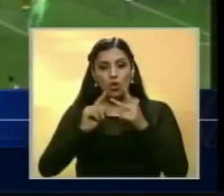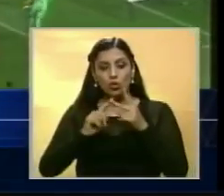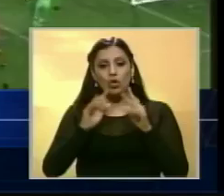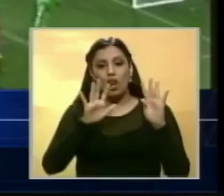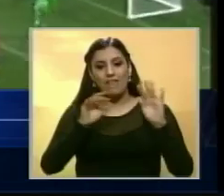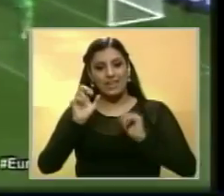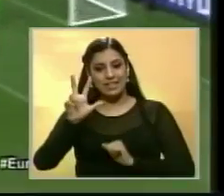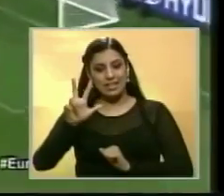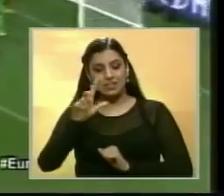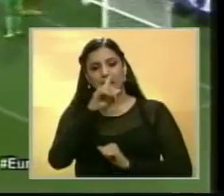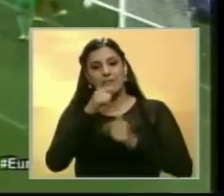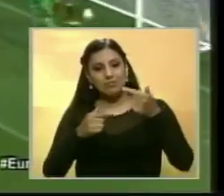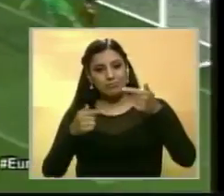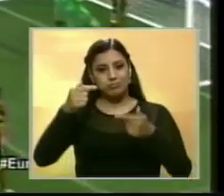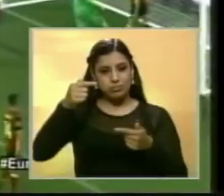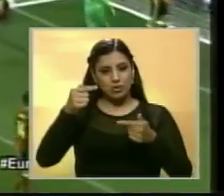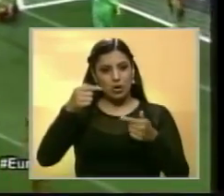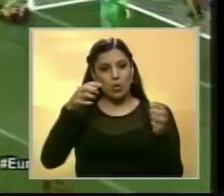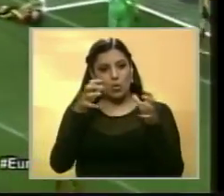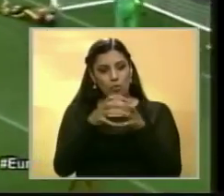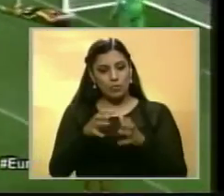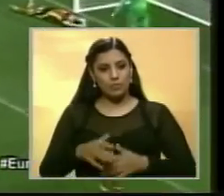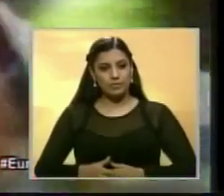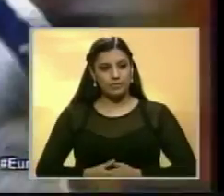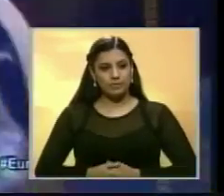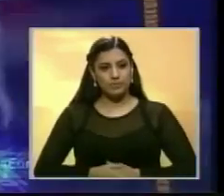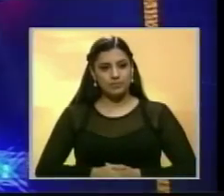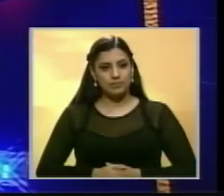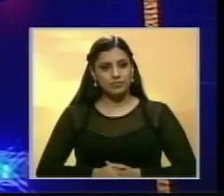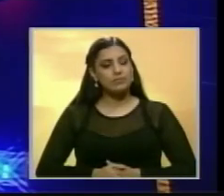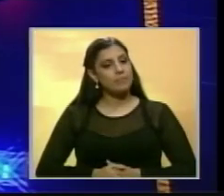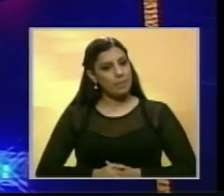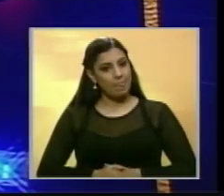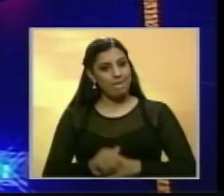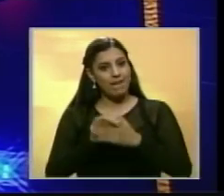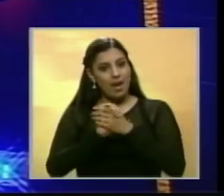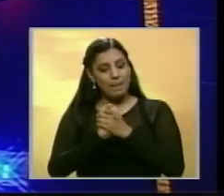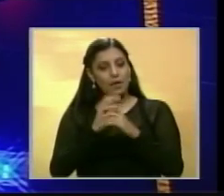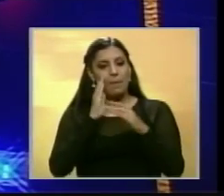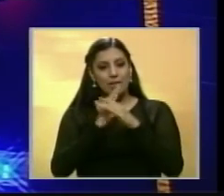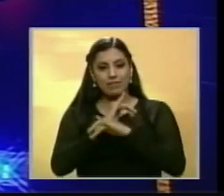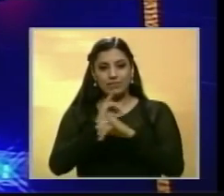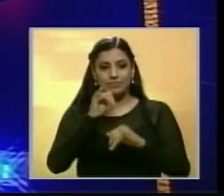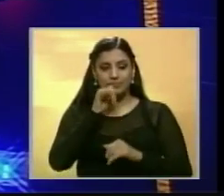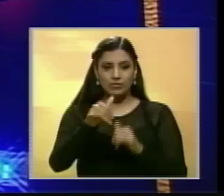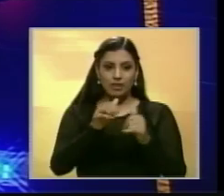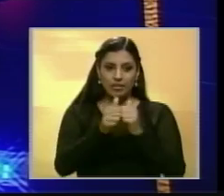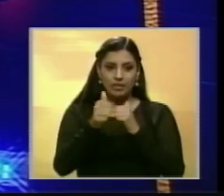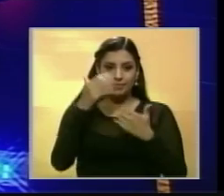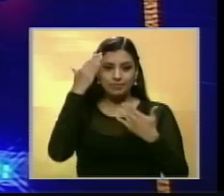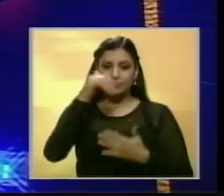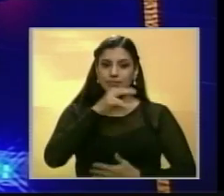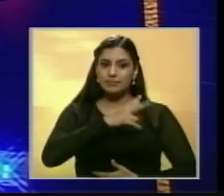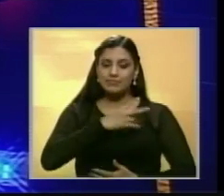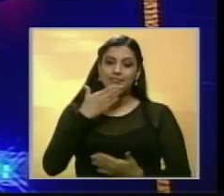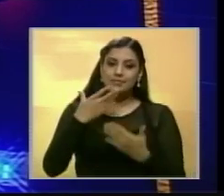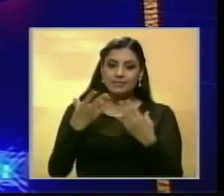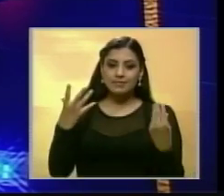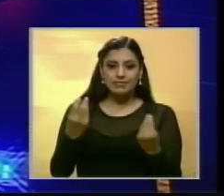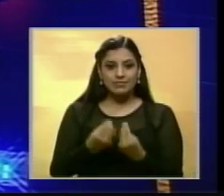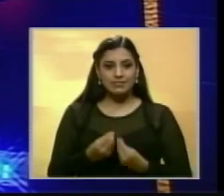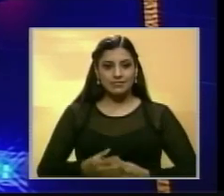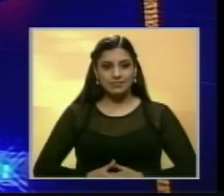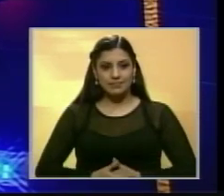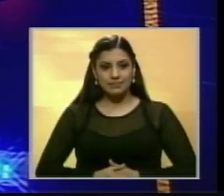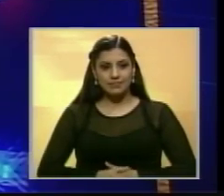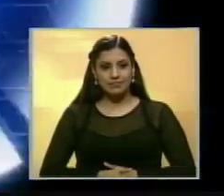al 93 le dieron el triunfo a la escuadra azul. Bien amigos, hasta aquí la información deportiva en Noticiero Venevisión. Gracias por